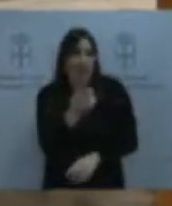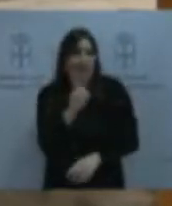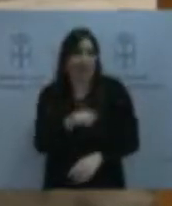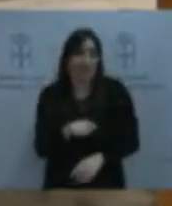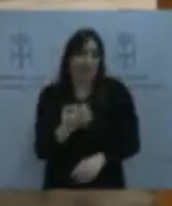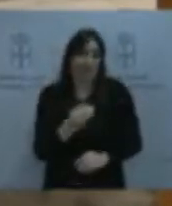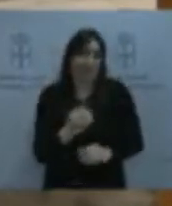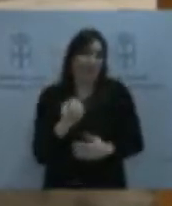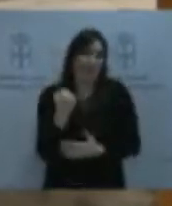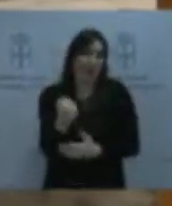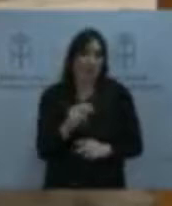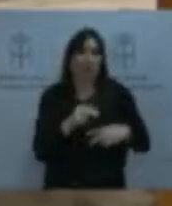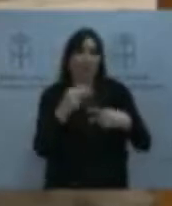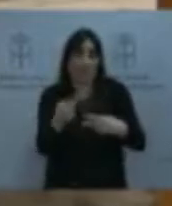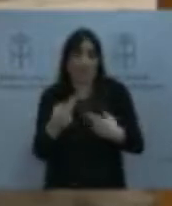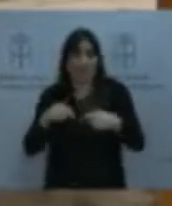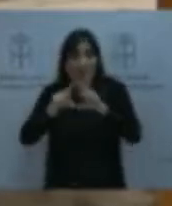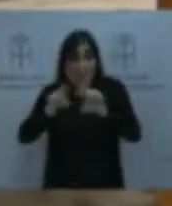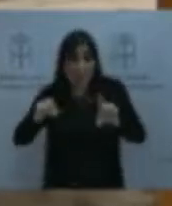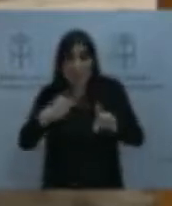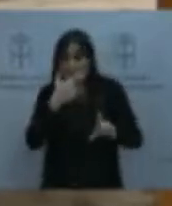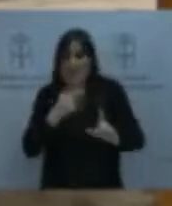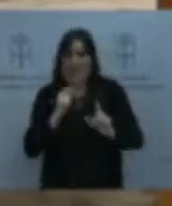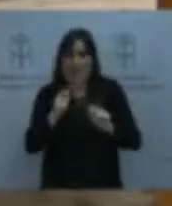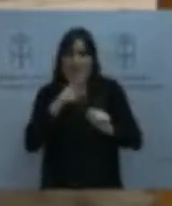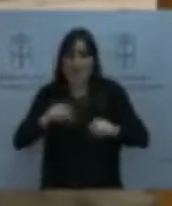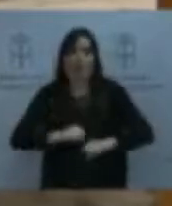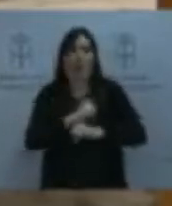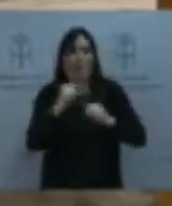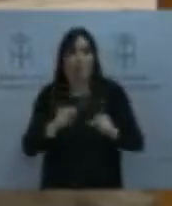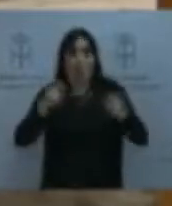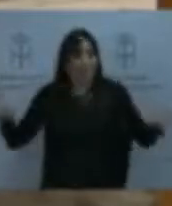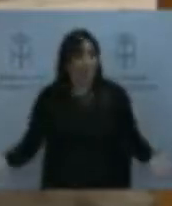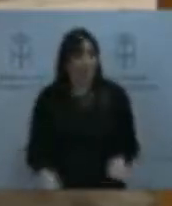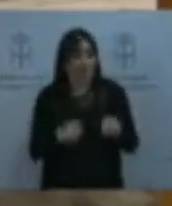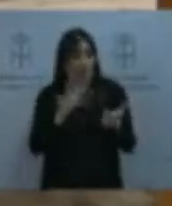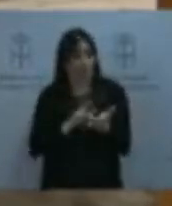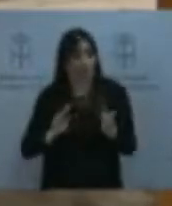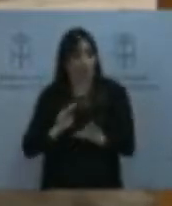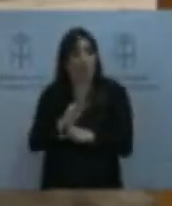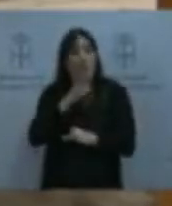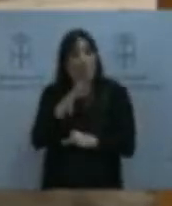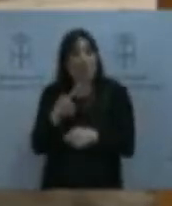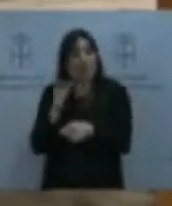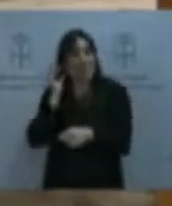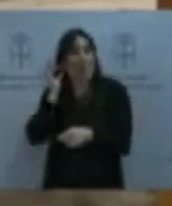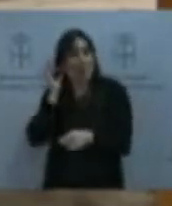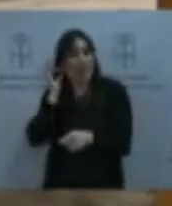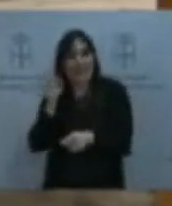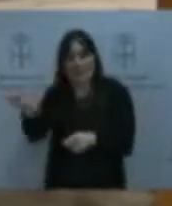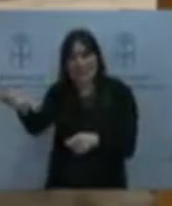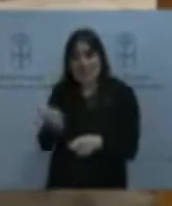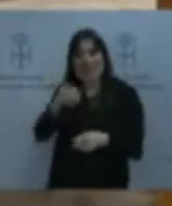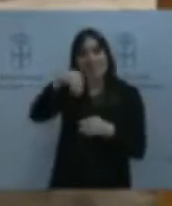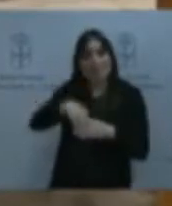instalarse, recibió toda la publicidad después de las subvenciones por contratar a mujeres en un sector como el del montaje. Estamos hablando de que